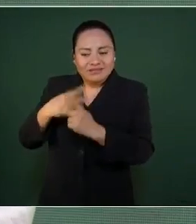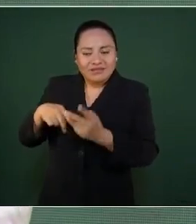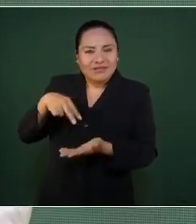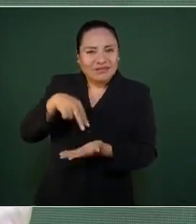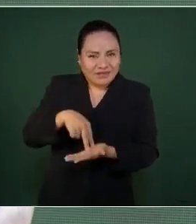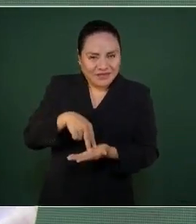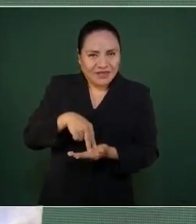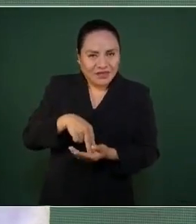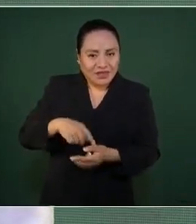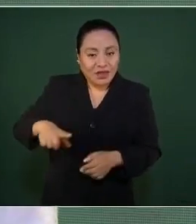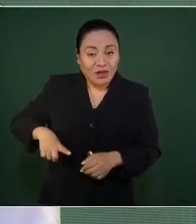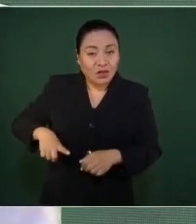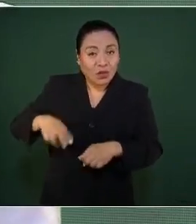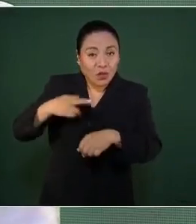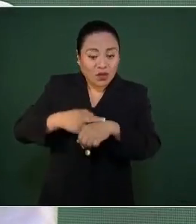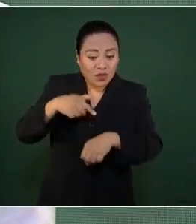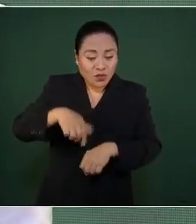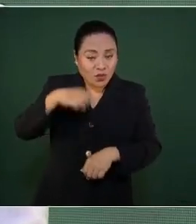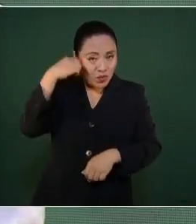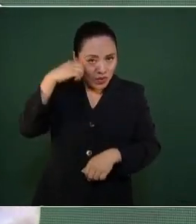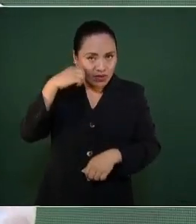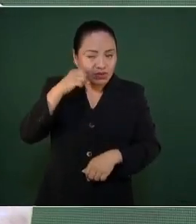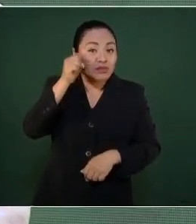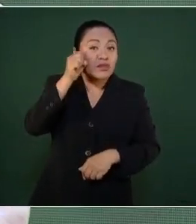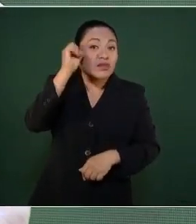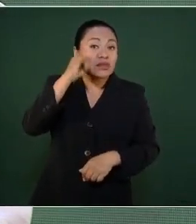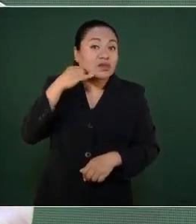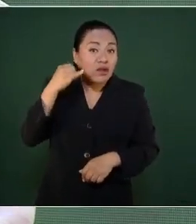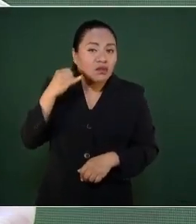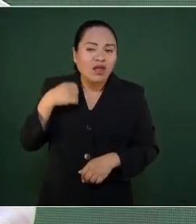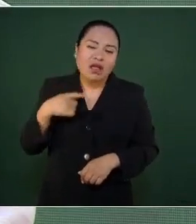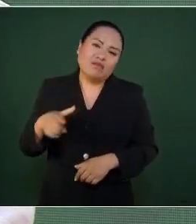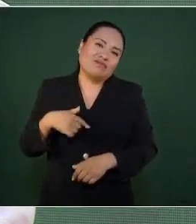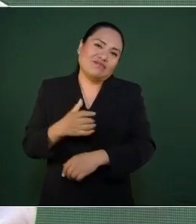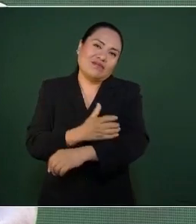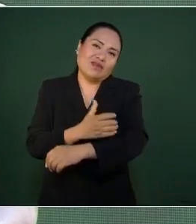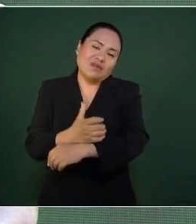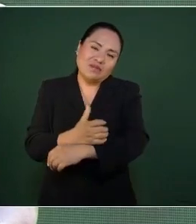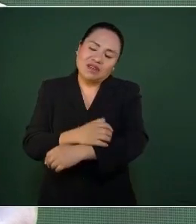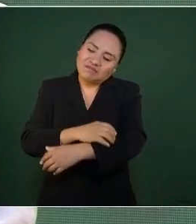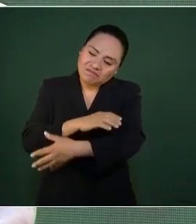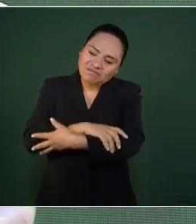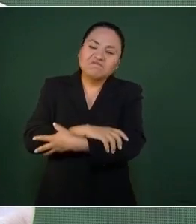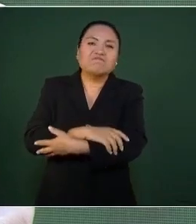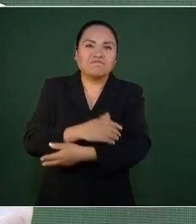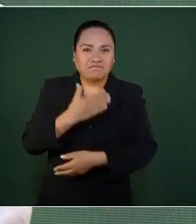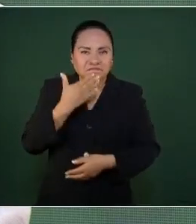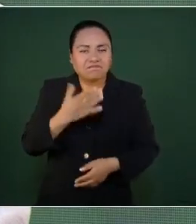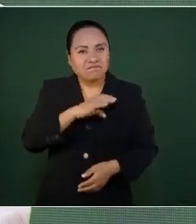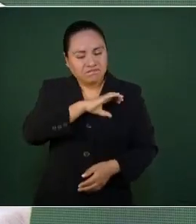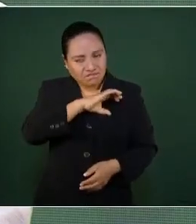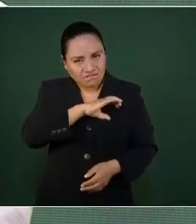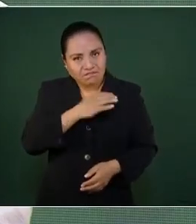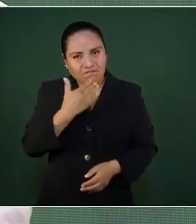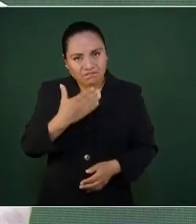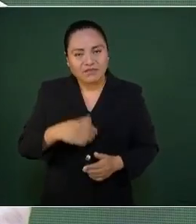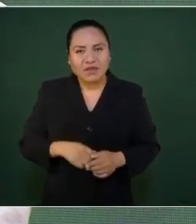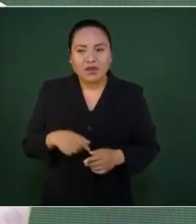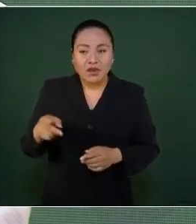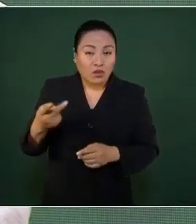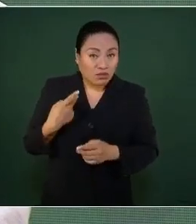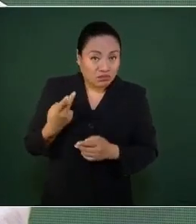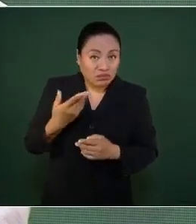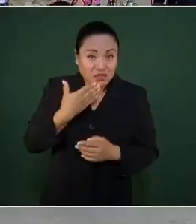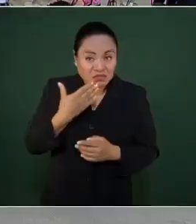de Oaxaca, Salomón Jara, es nuestro hermano, nuestro compañero. Estamos trabajando